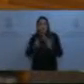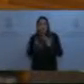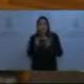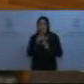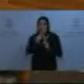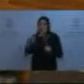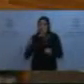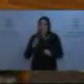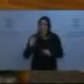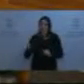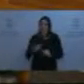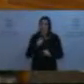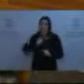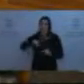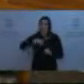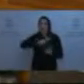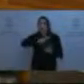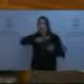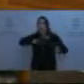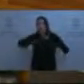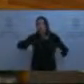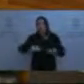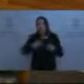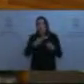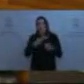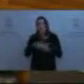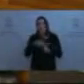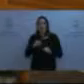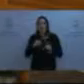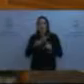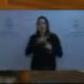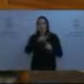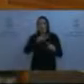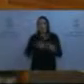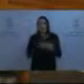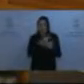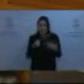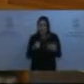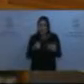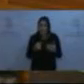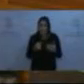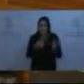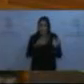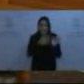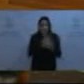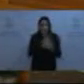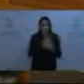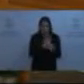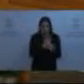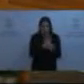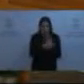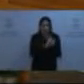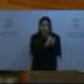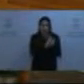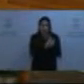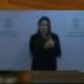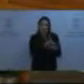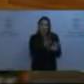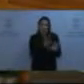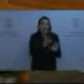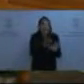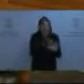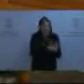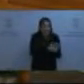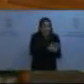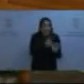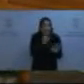2013, modificadas a su vez por resolución de mayo de 2016. Antes de explicarle los motivos de este cambio, me gustaría reseñarle que las nuevas bases